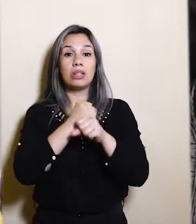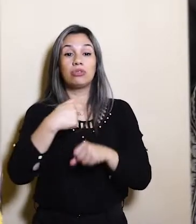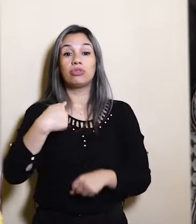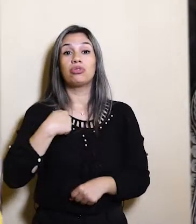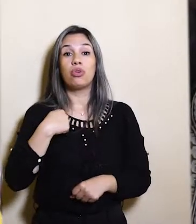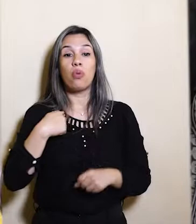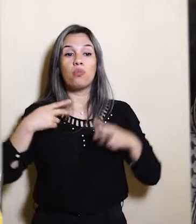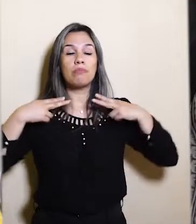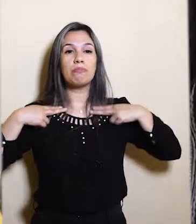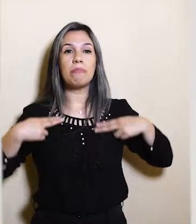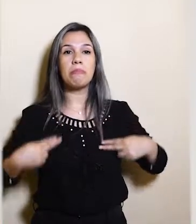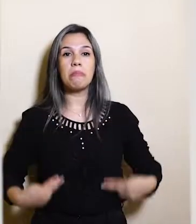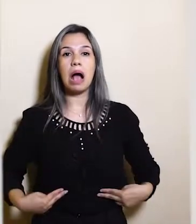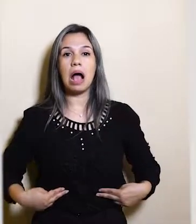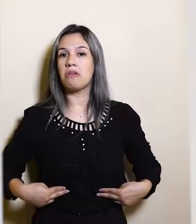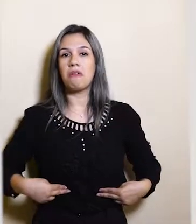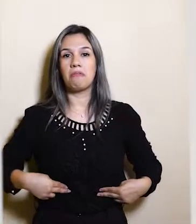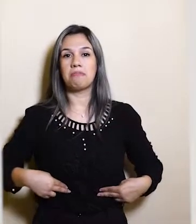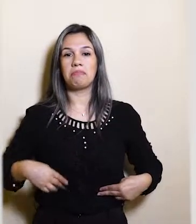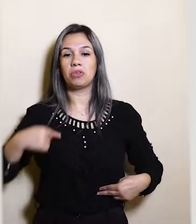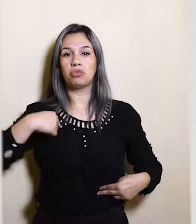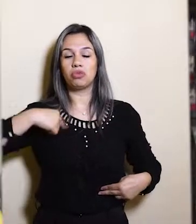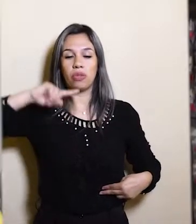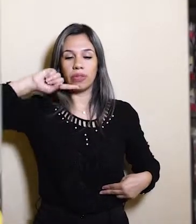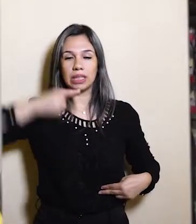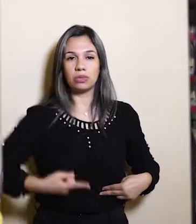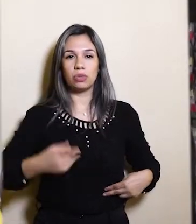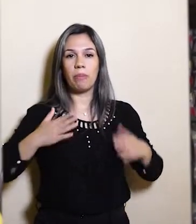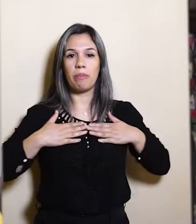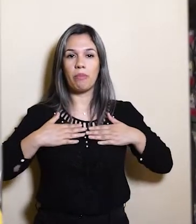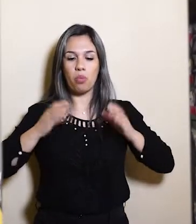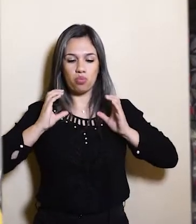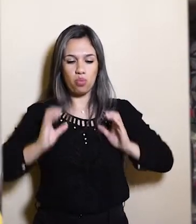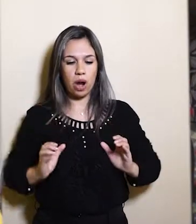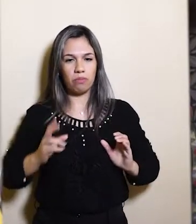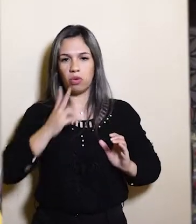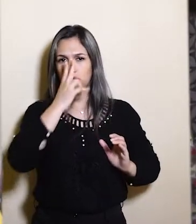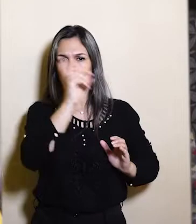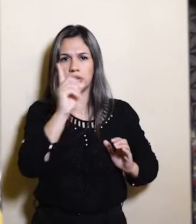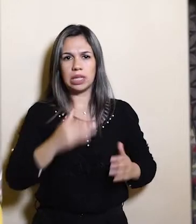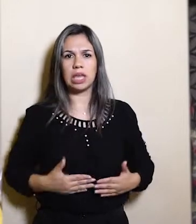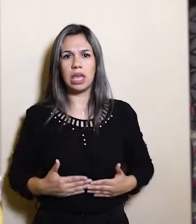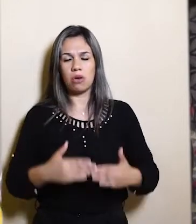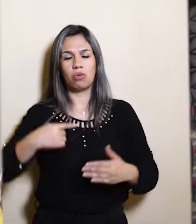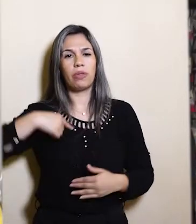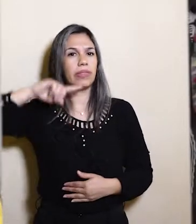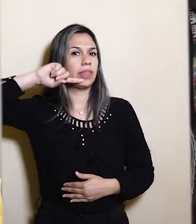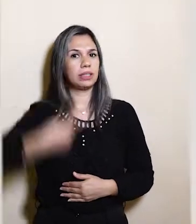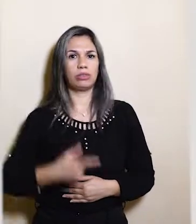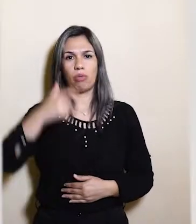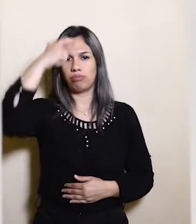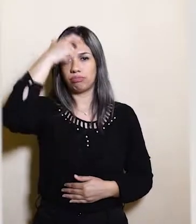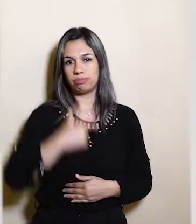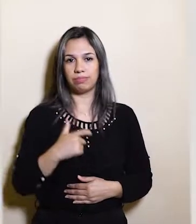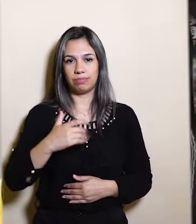de ser humano y poder tomar decisiones sobre su cuerpo, es quitarle la agencia absoluta de tomar decisiones sobre